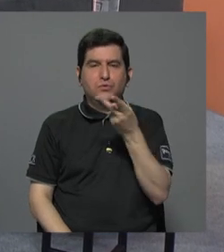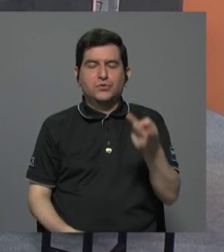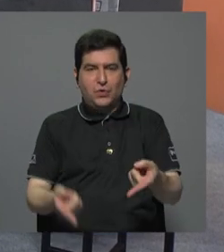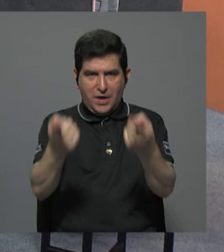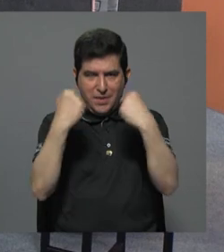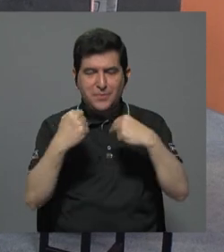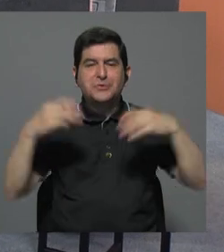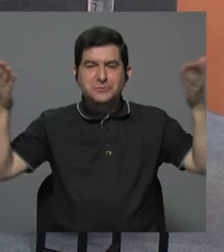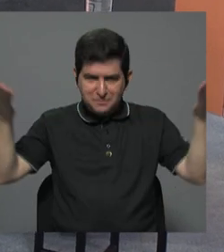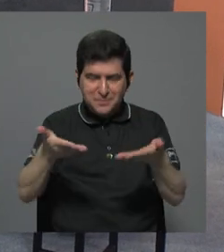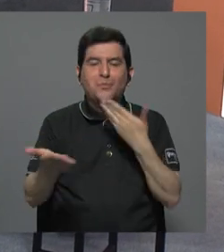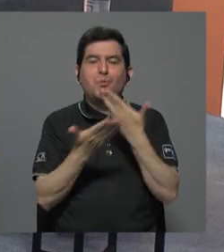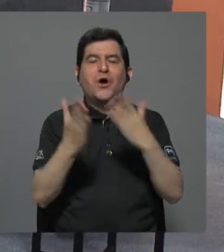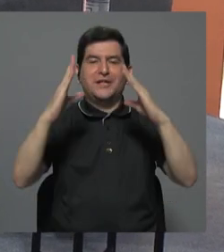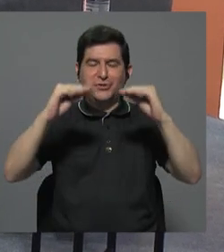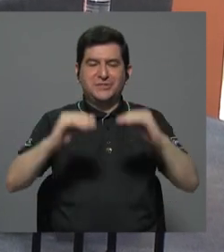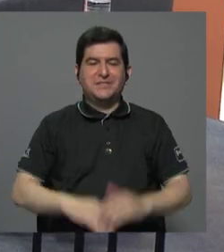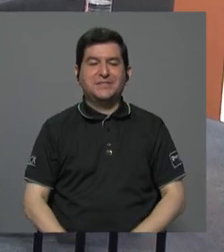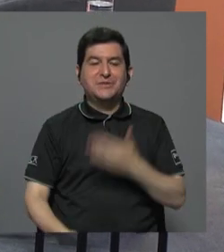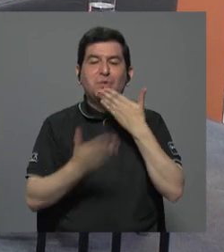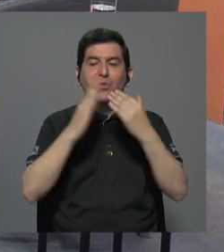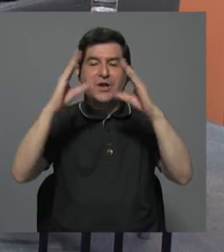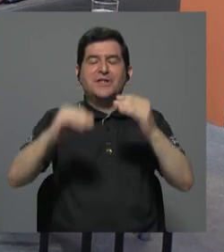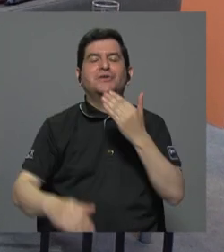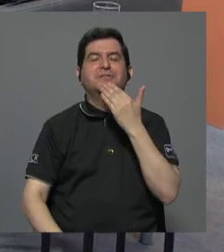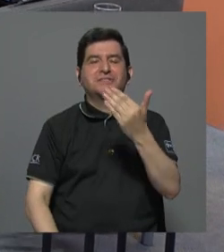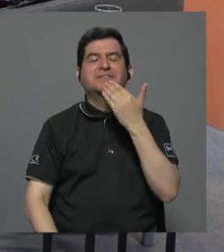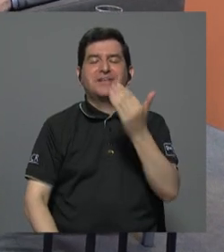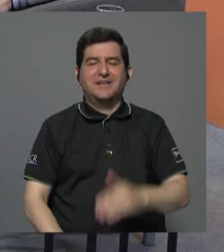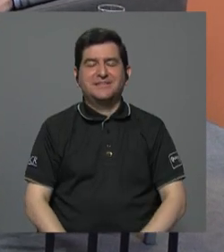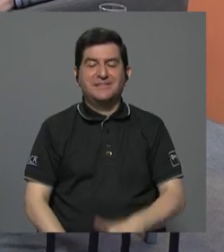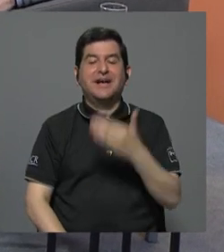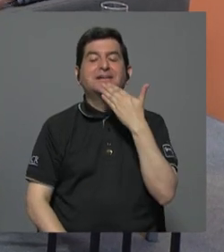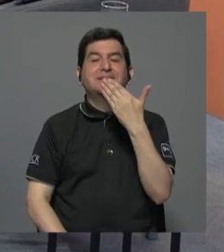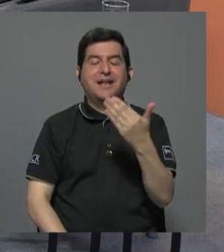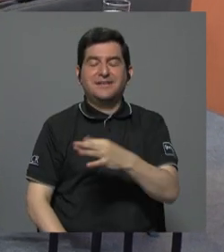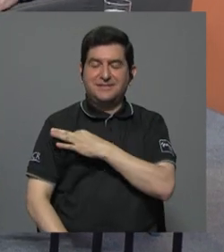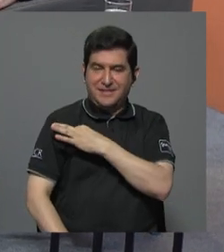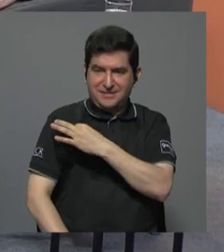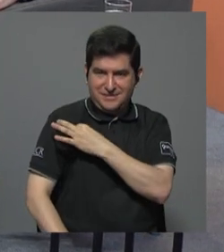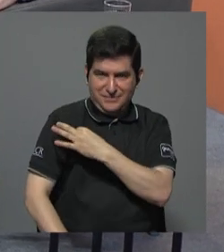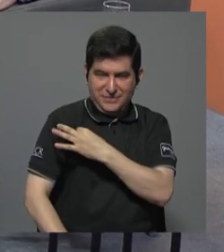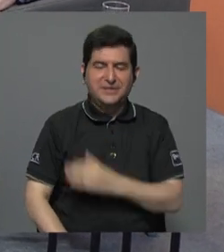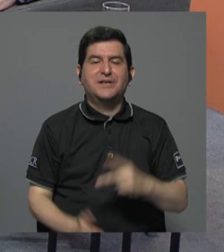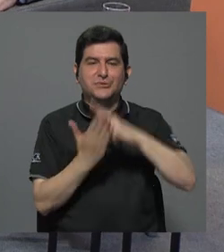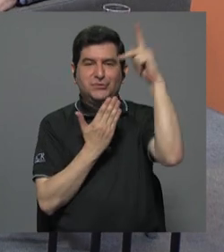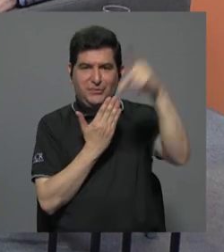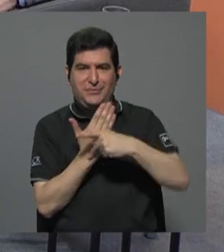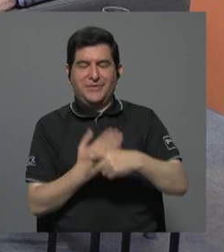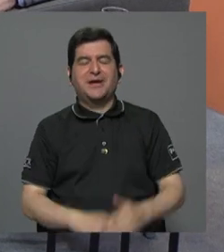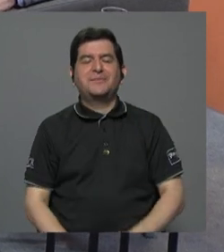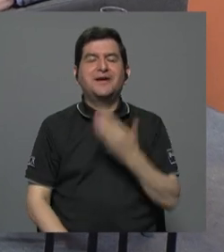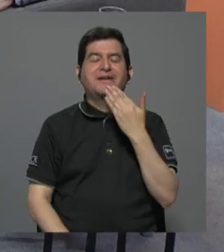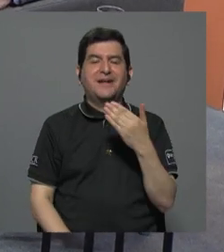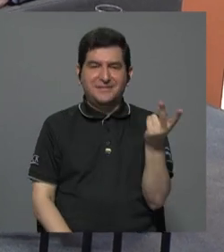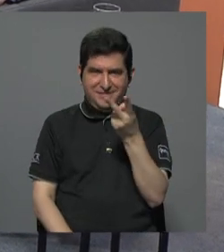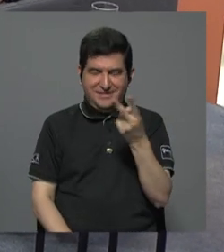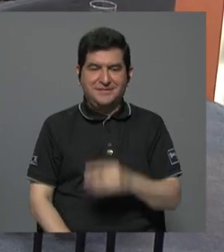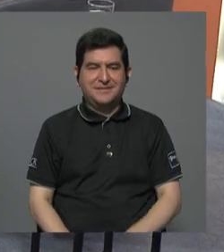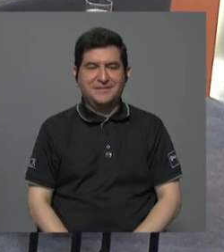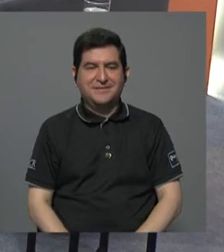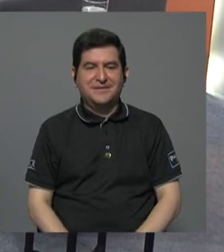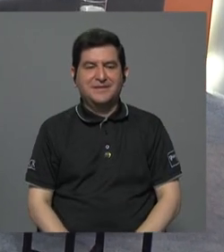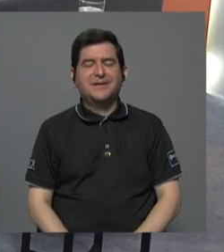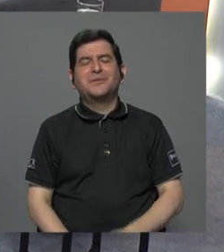bienvenidos y buenas noches buenas noches muchísimas gracias y gracias laura por la invitación a este programa gracias a ustedes más bien muy